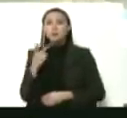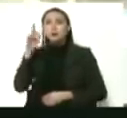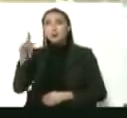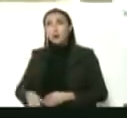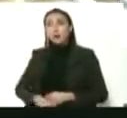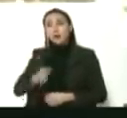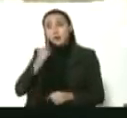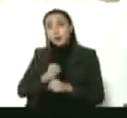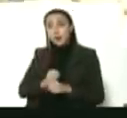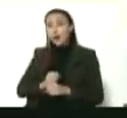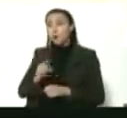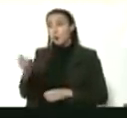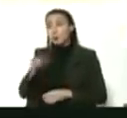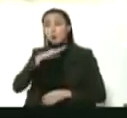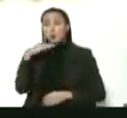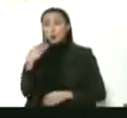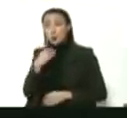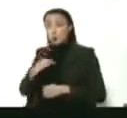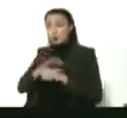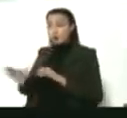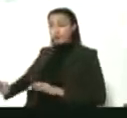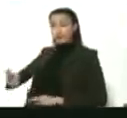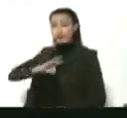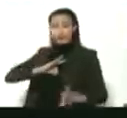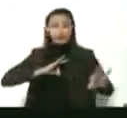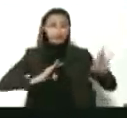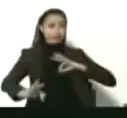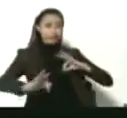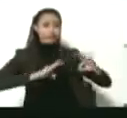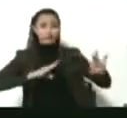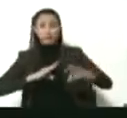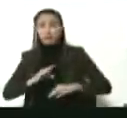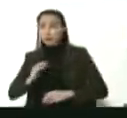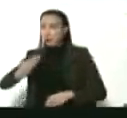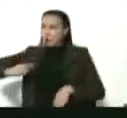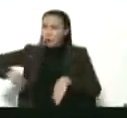Salieron enfermos de coronavirus. Fueron al médico.